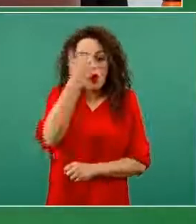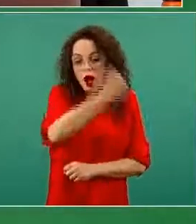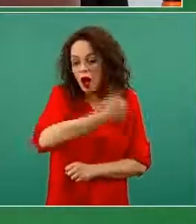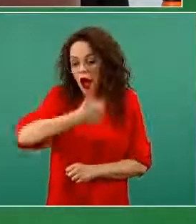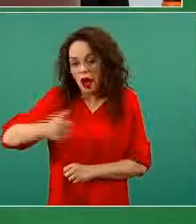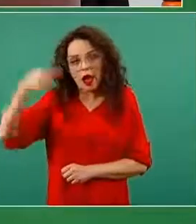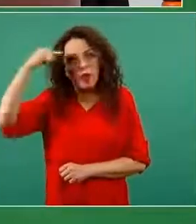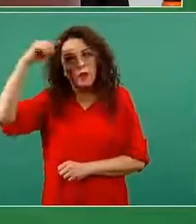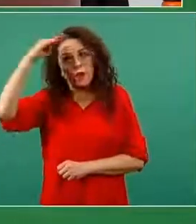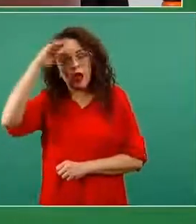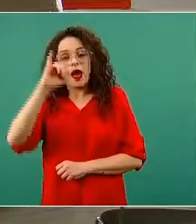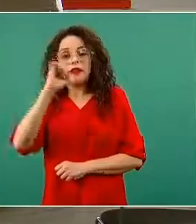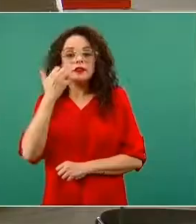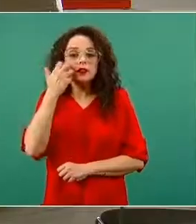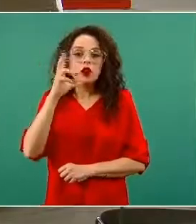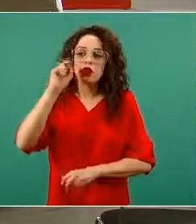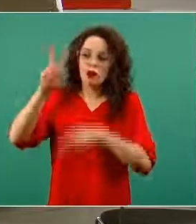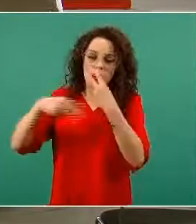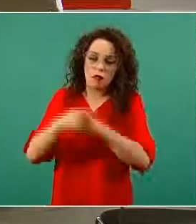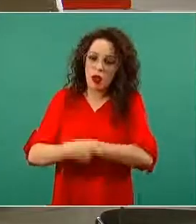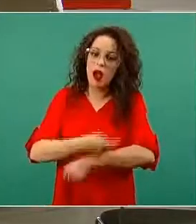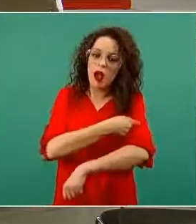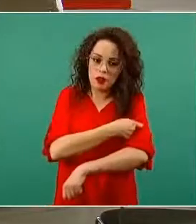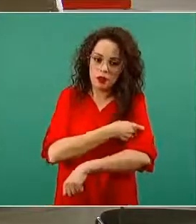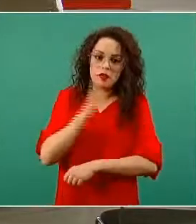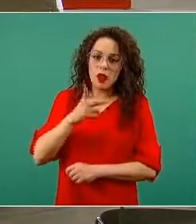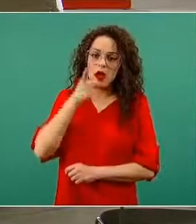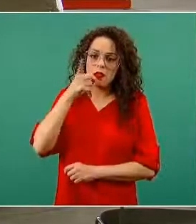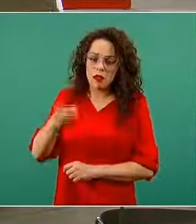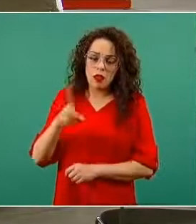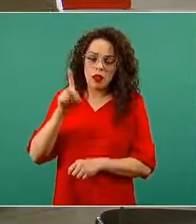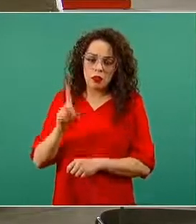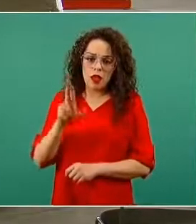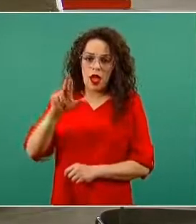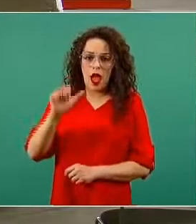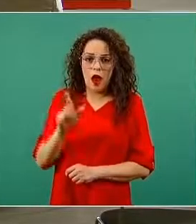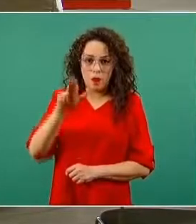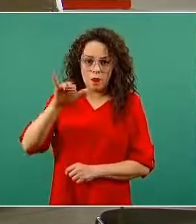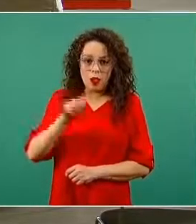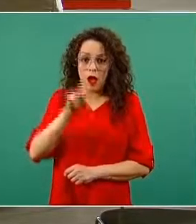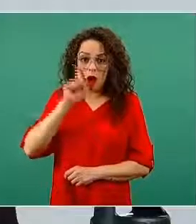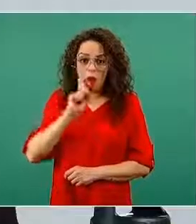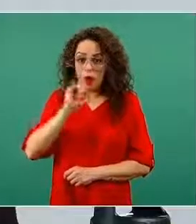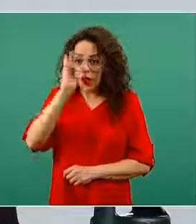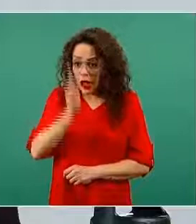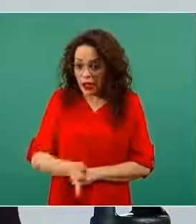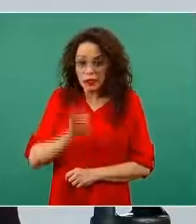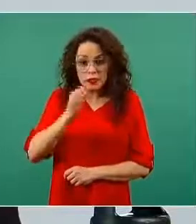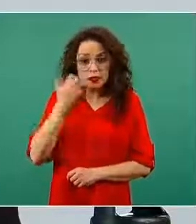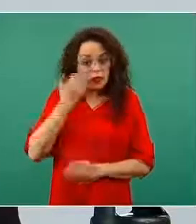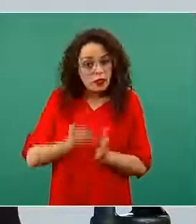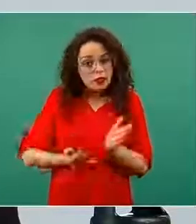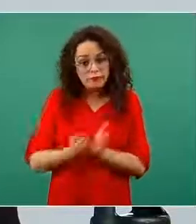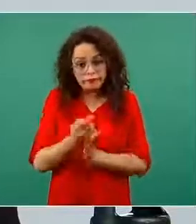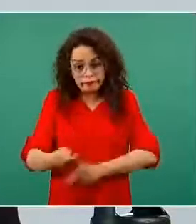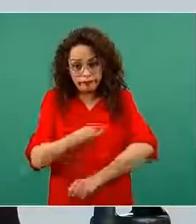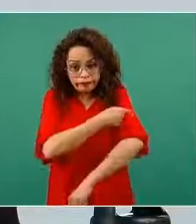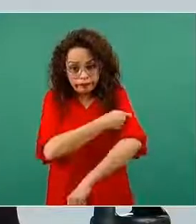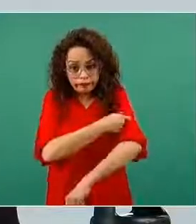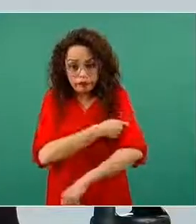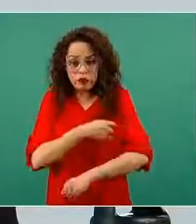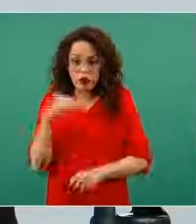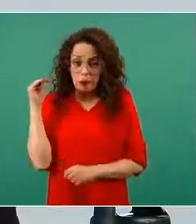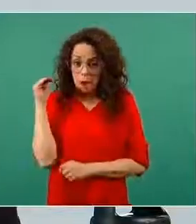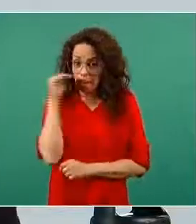doctor Alomía, las vacunas están disponibles para todas las mujeres embarazadas que decidan vacunarse de forma gratuita